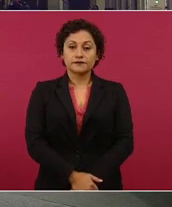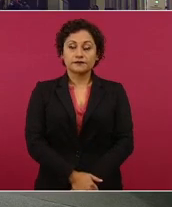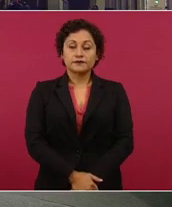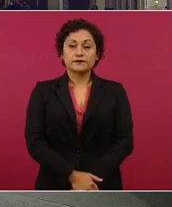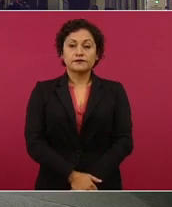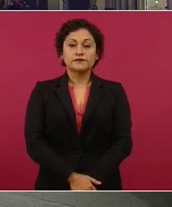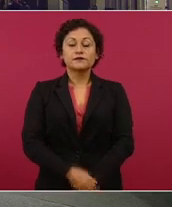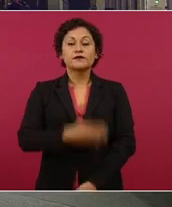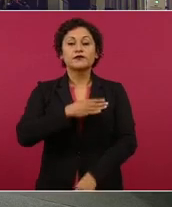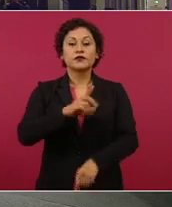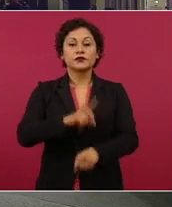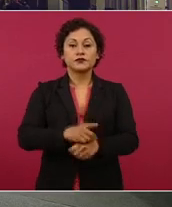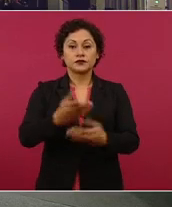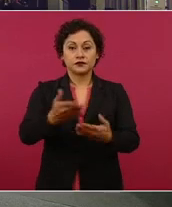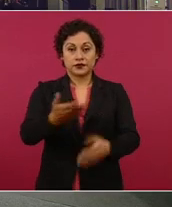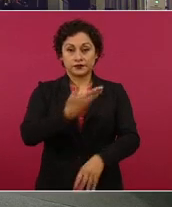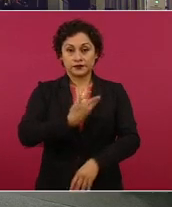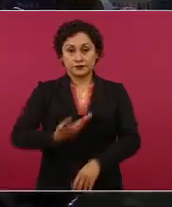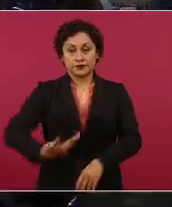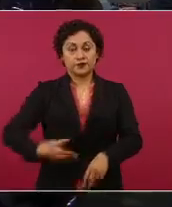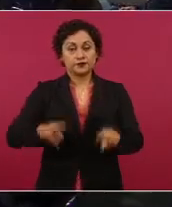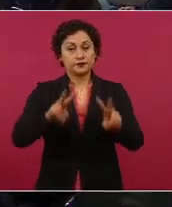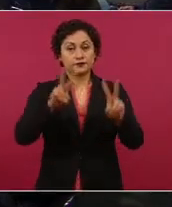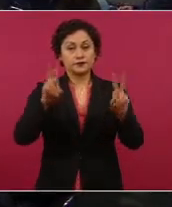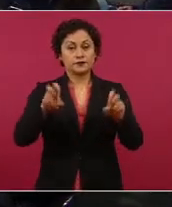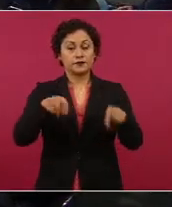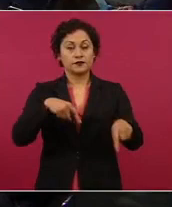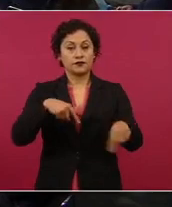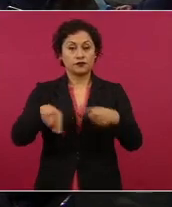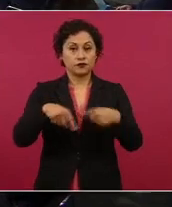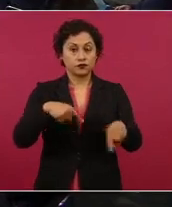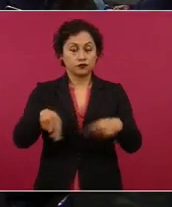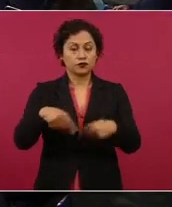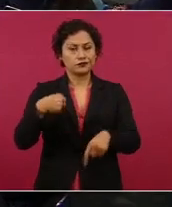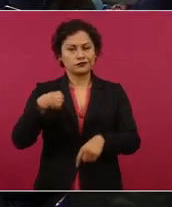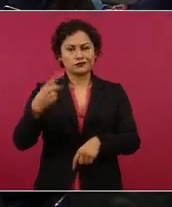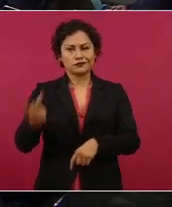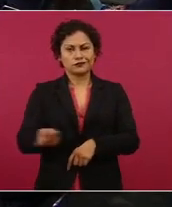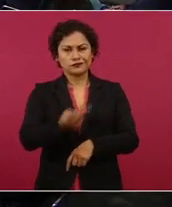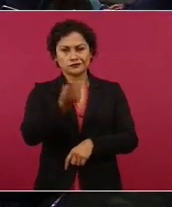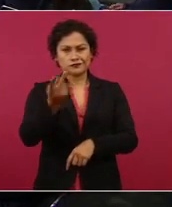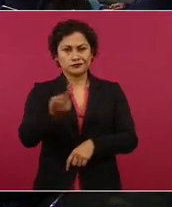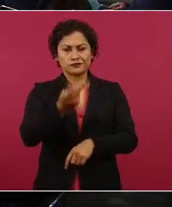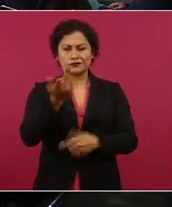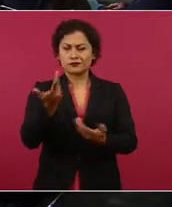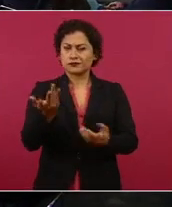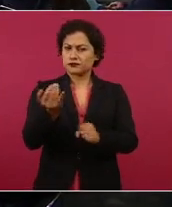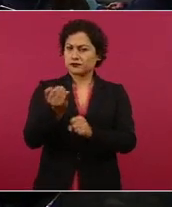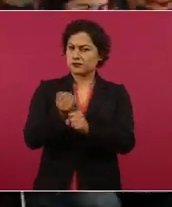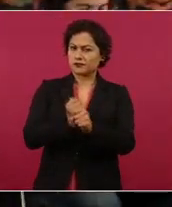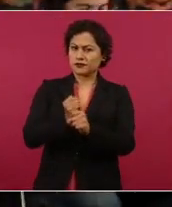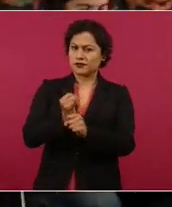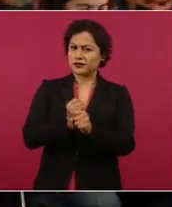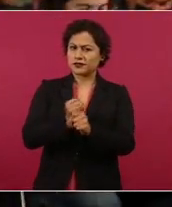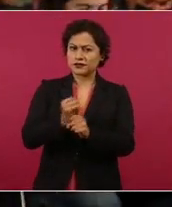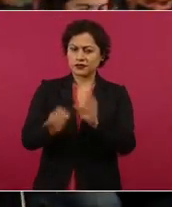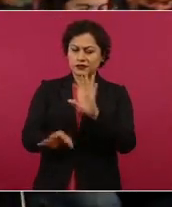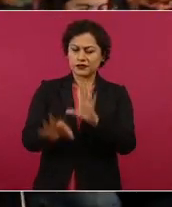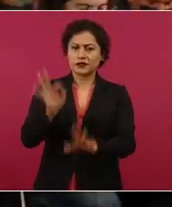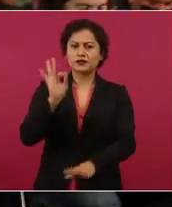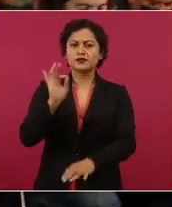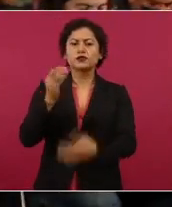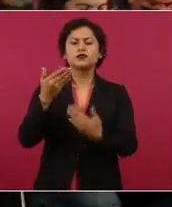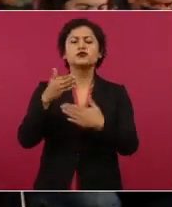Buenos días, señor presidente. Sobre el tema del fútbol, para preguntarle si hay alguna investigación específica sobre lavado de dinero,